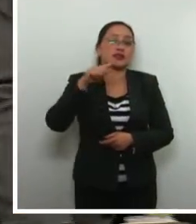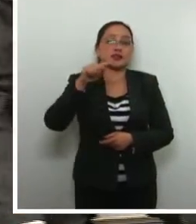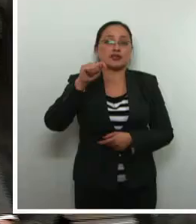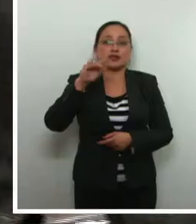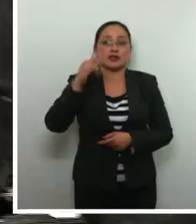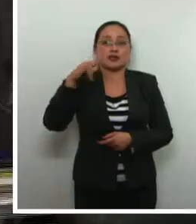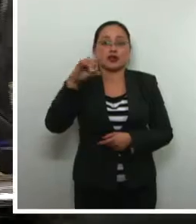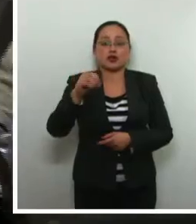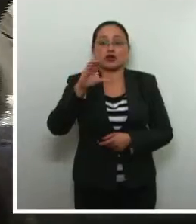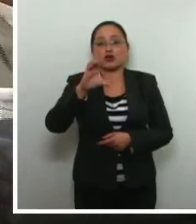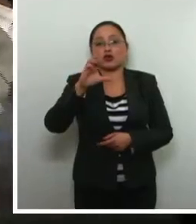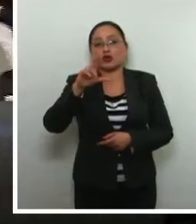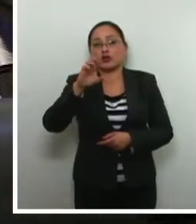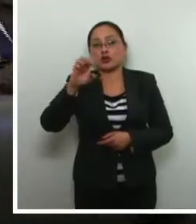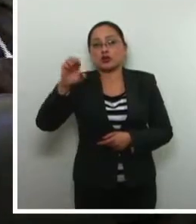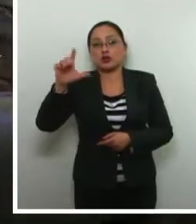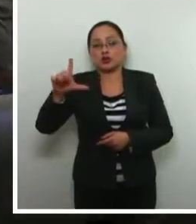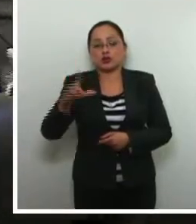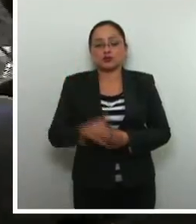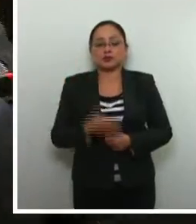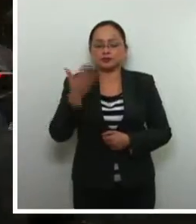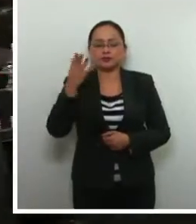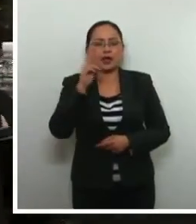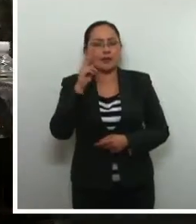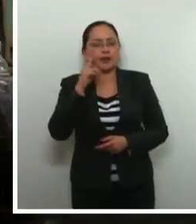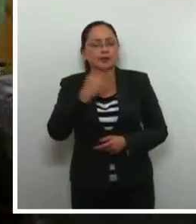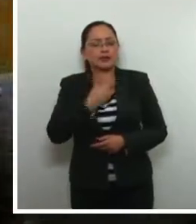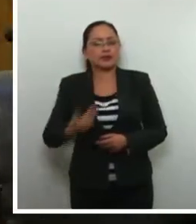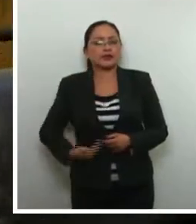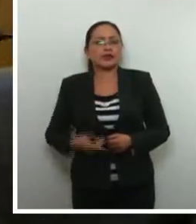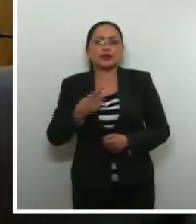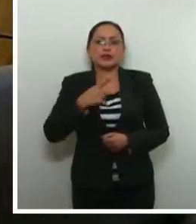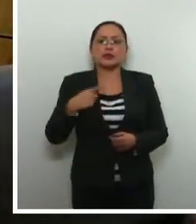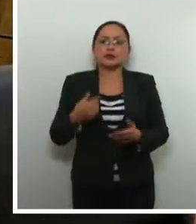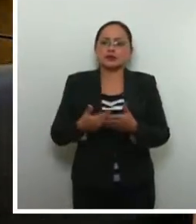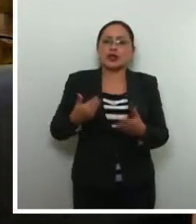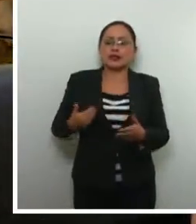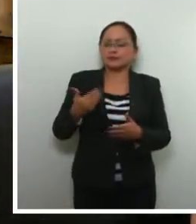A ver, presidente, yo creo que tenemos que conciliar